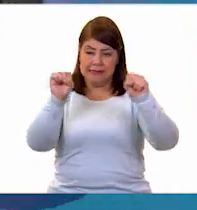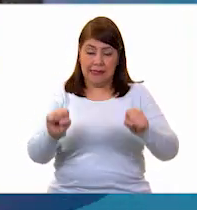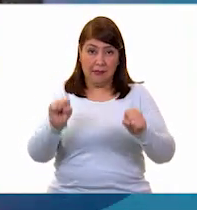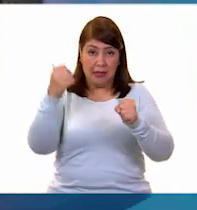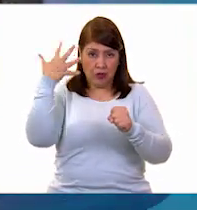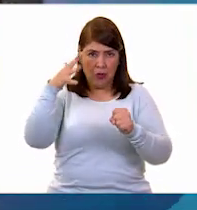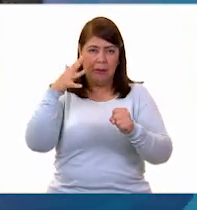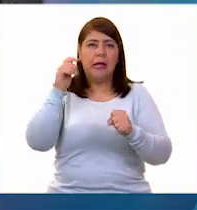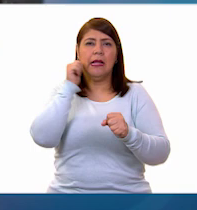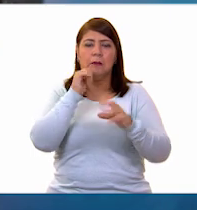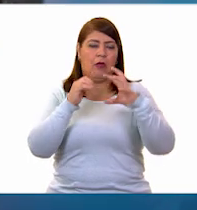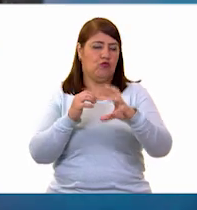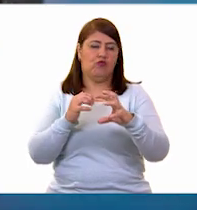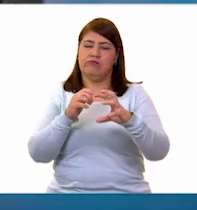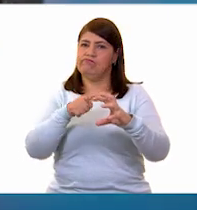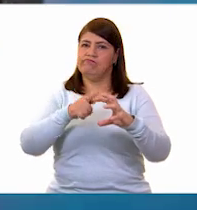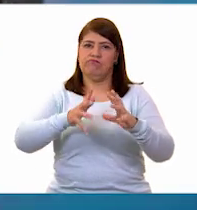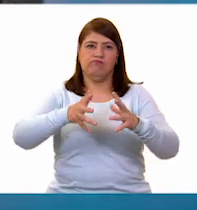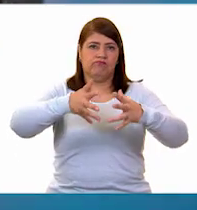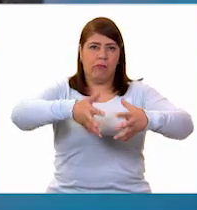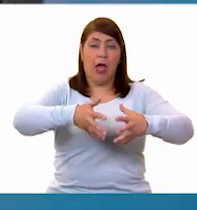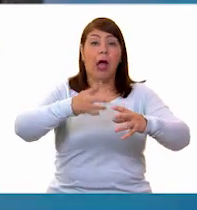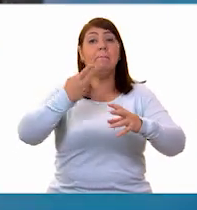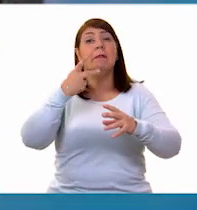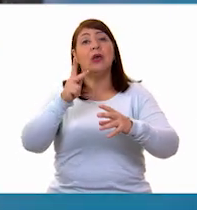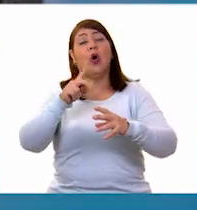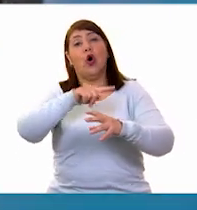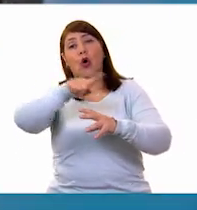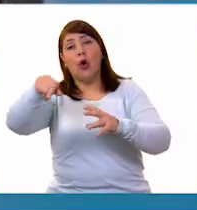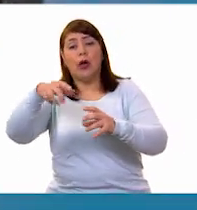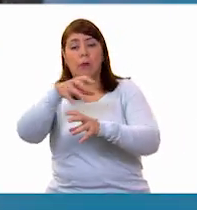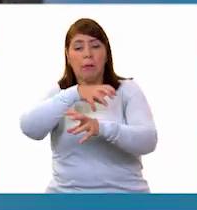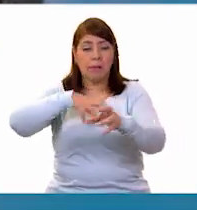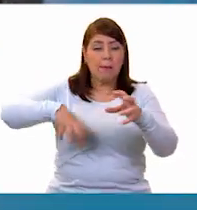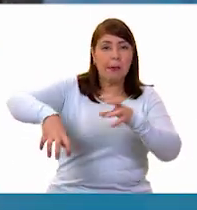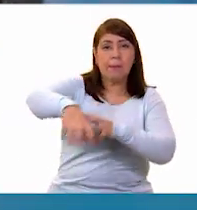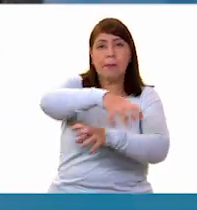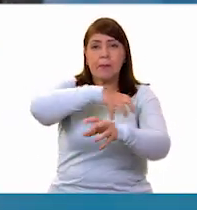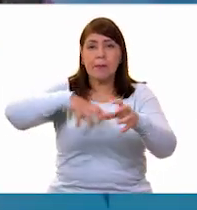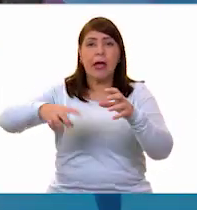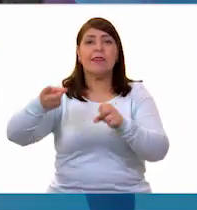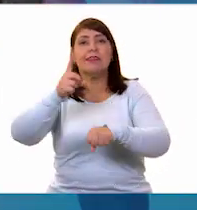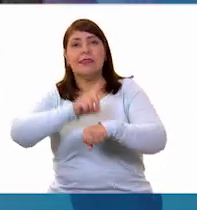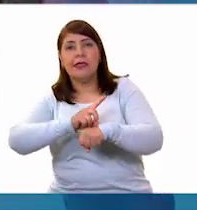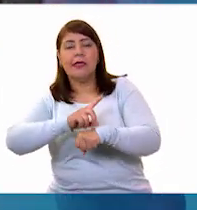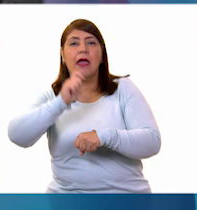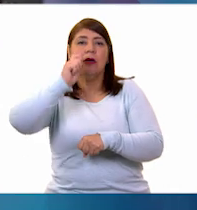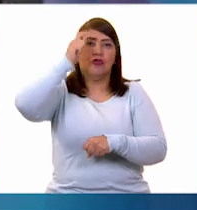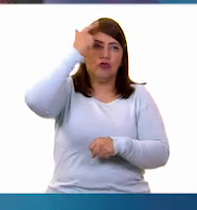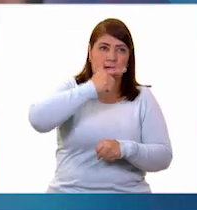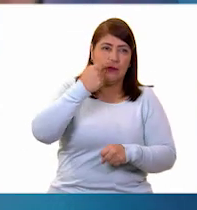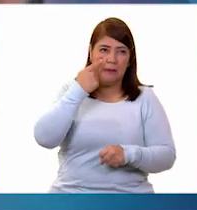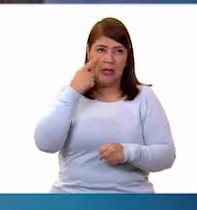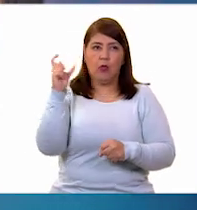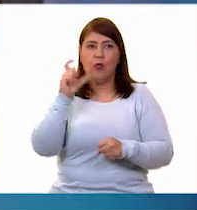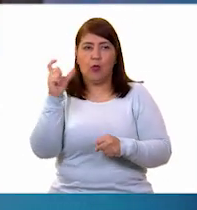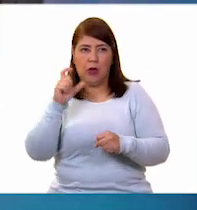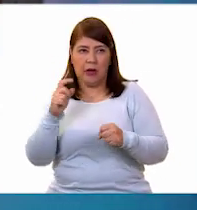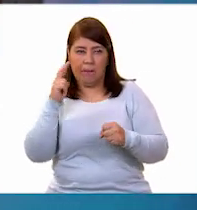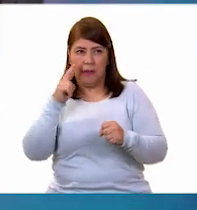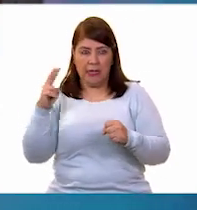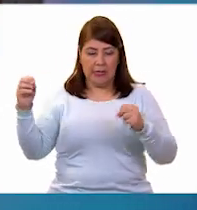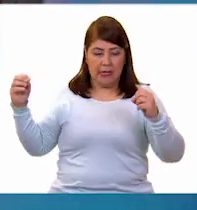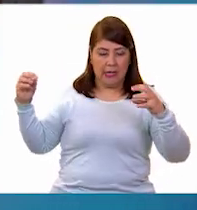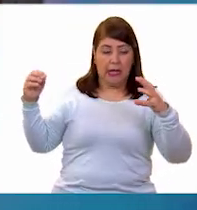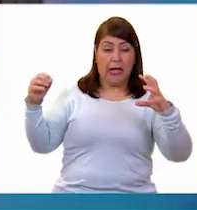su lado día y su lado de noche. Cuando vemos a la Luna así, por ejemplo, pues es que el Sol le está